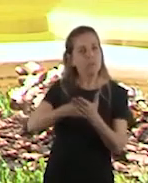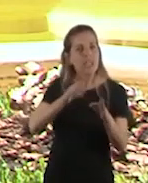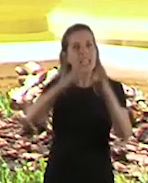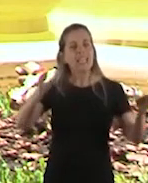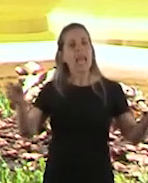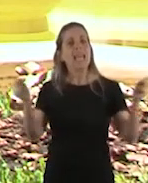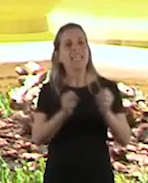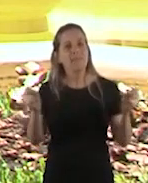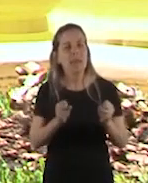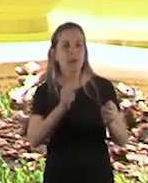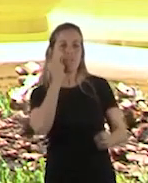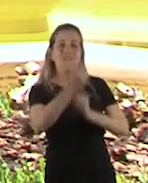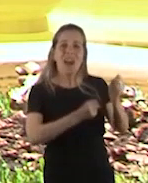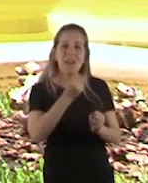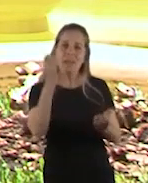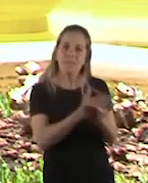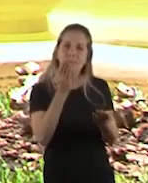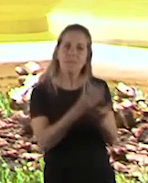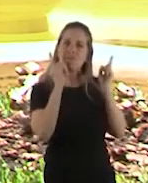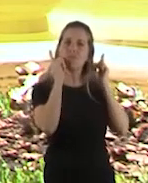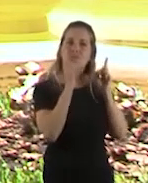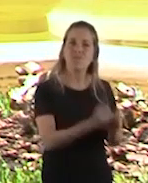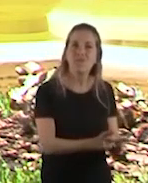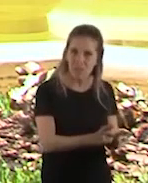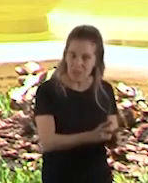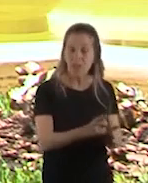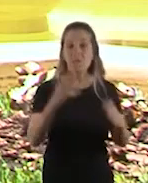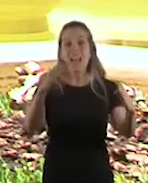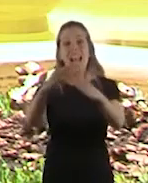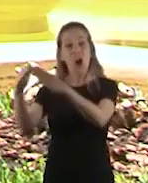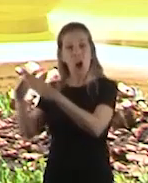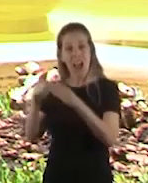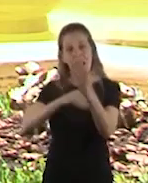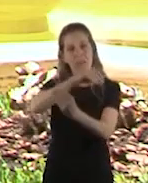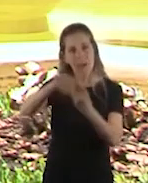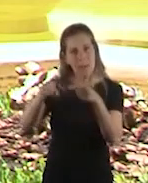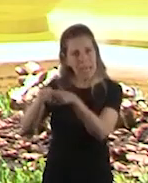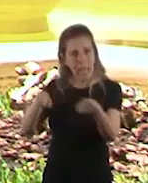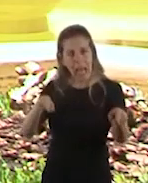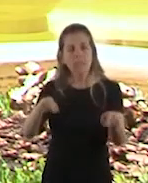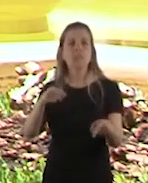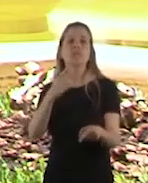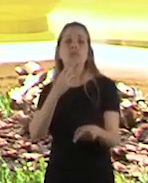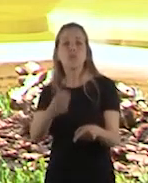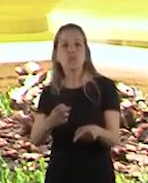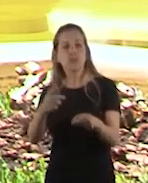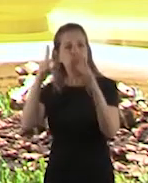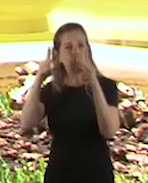produciendo sin alteraciones y con los hogares argentinos con un suministro